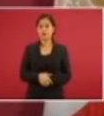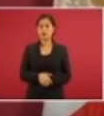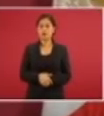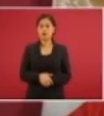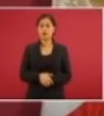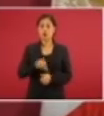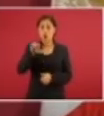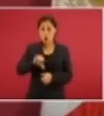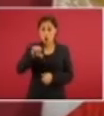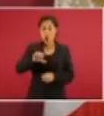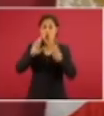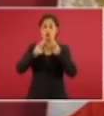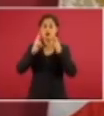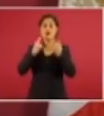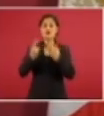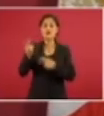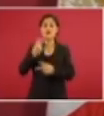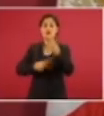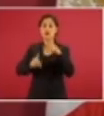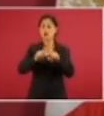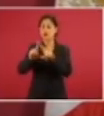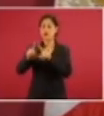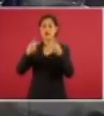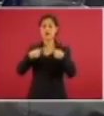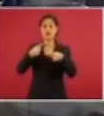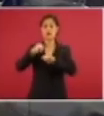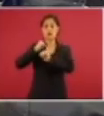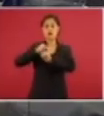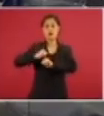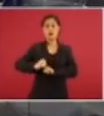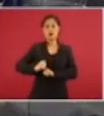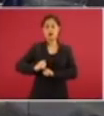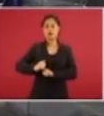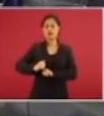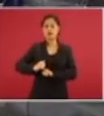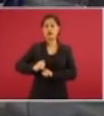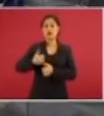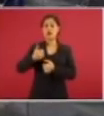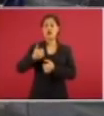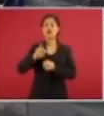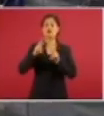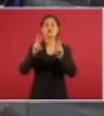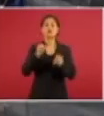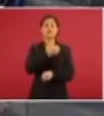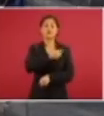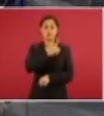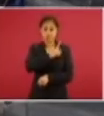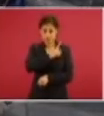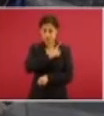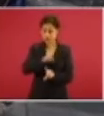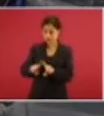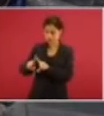los responsables del sector salud en la reunión de la mañana. Hicimos un recuento